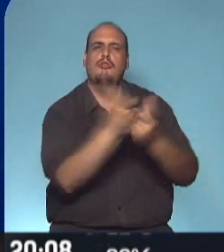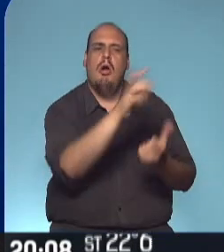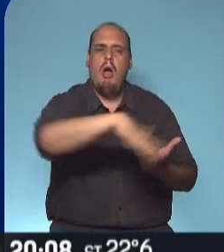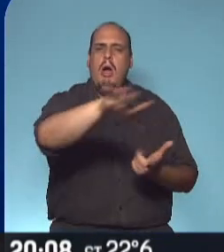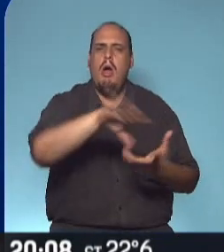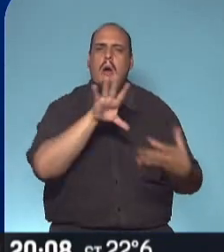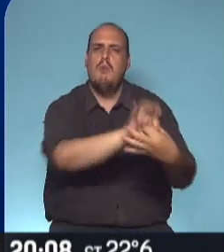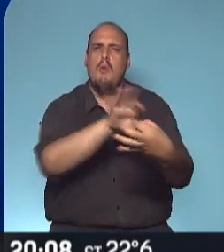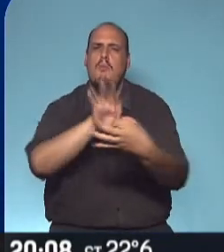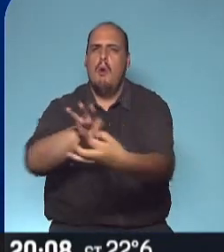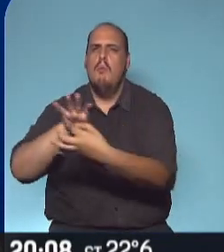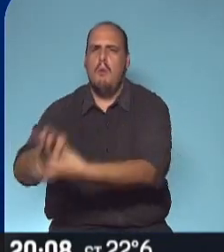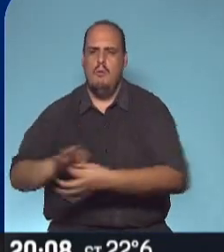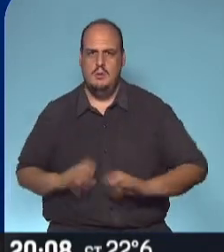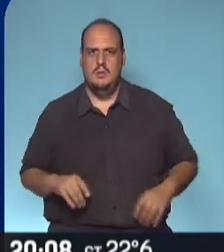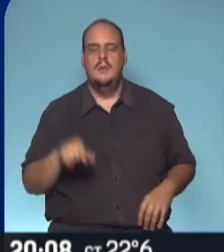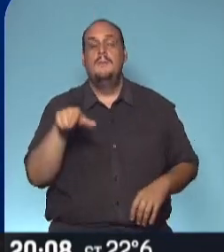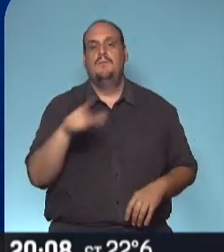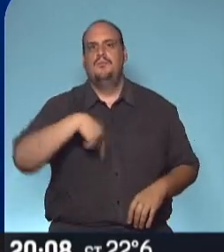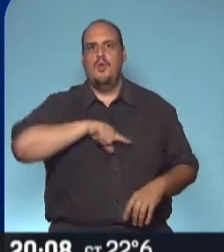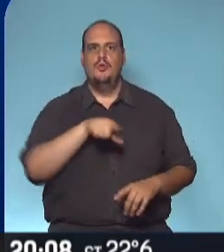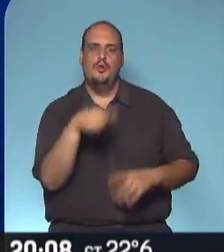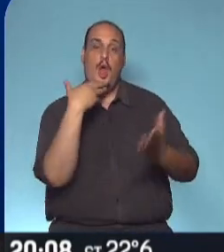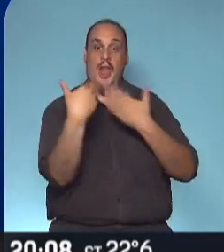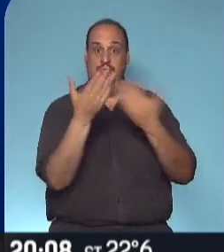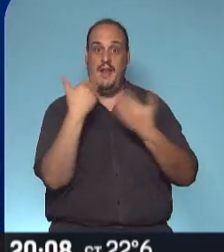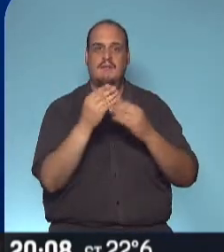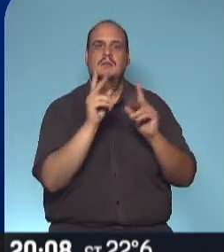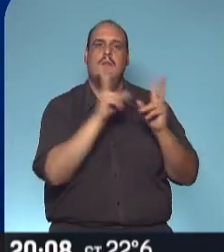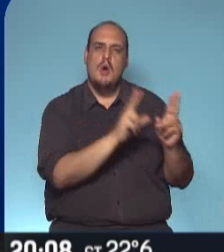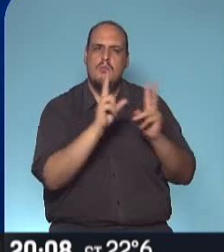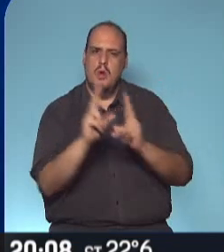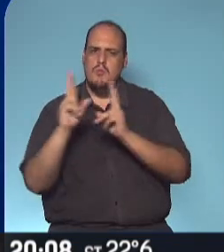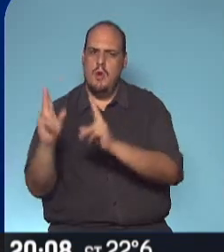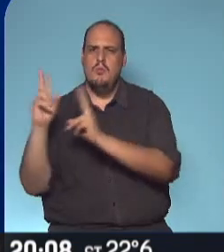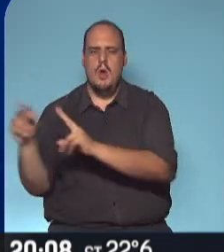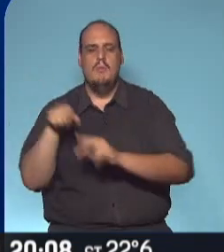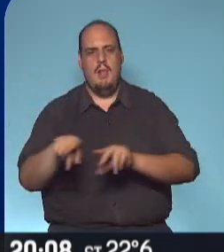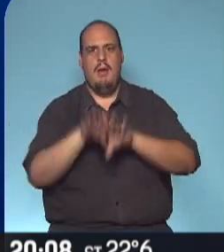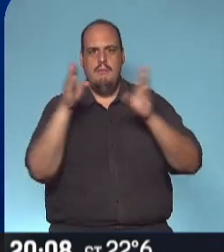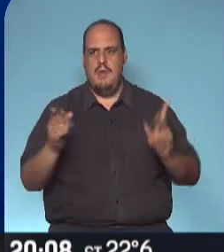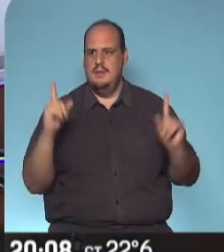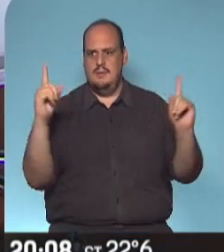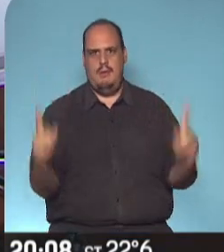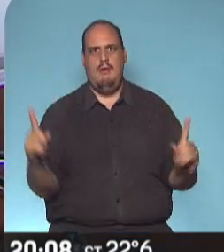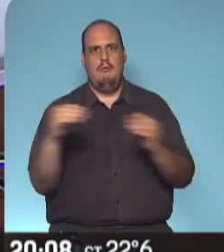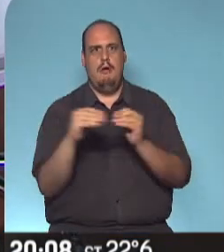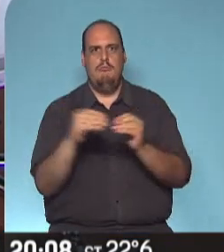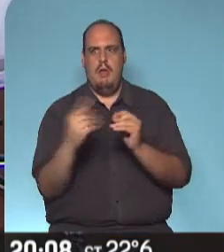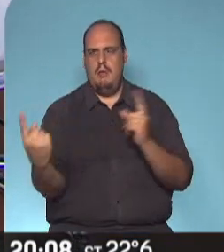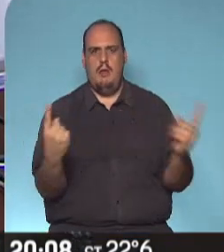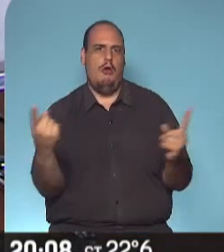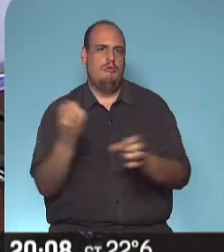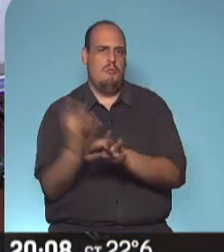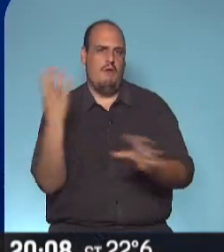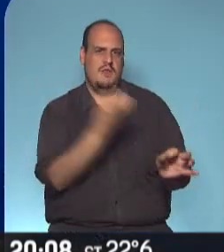vamos a ir fragmentando parte de la entrevista como para que ya nuestra mesa con los columnistas de siempre con nuestros especialistas